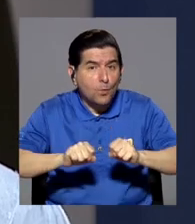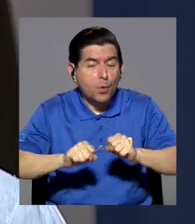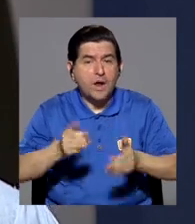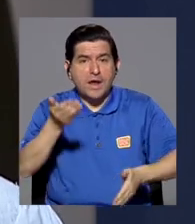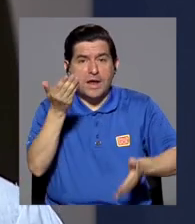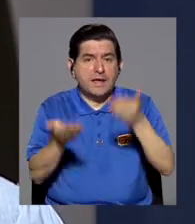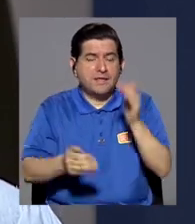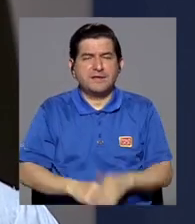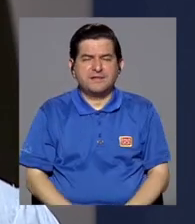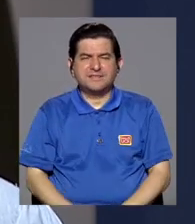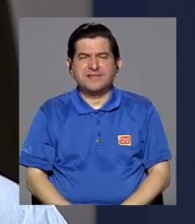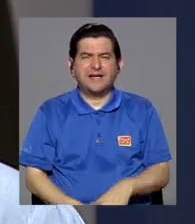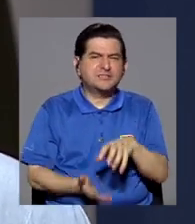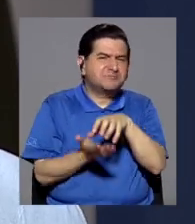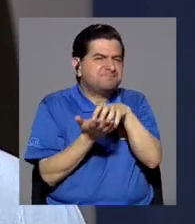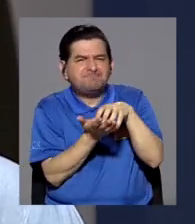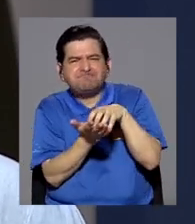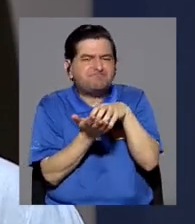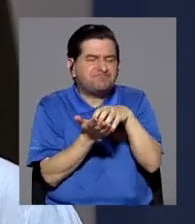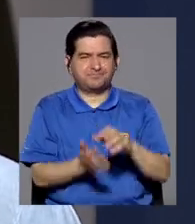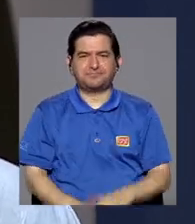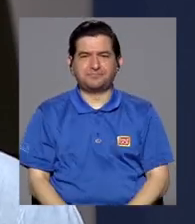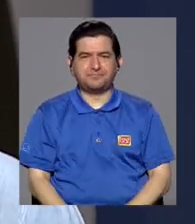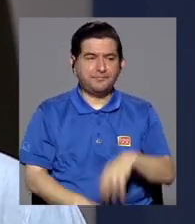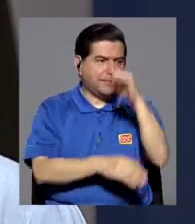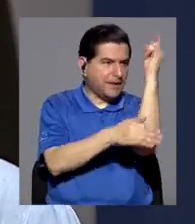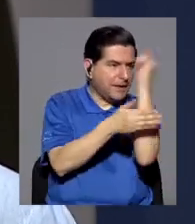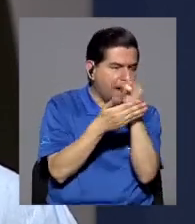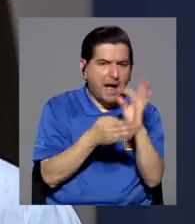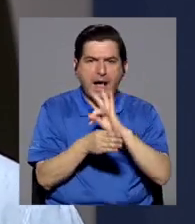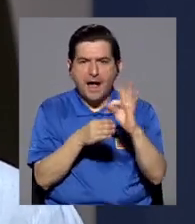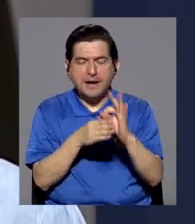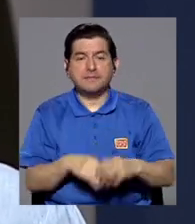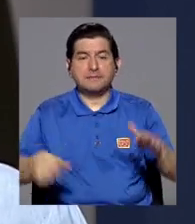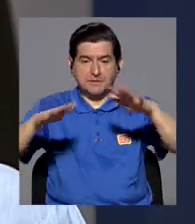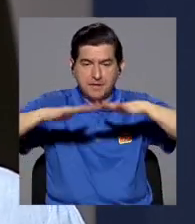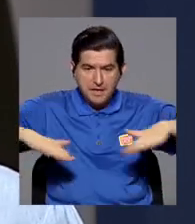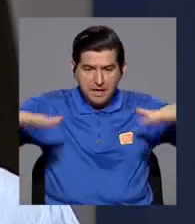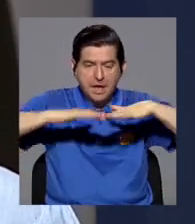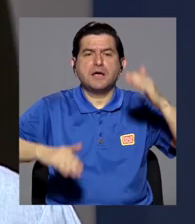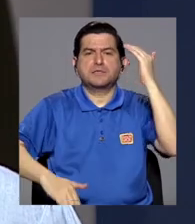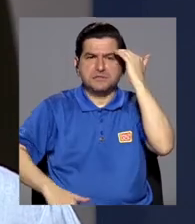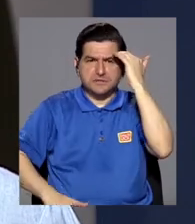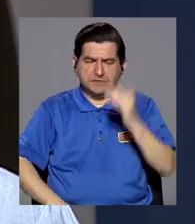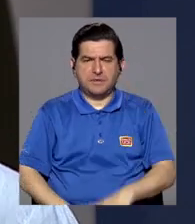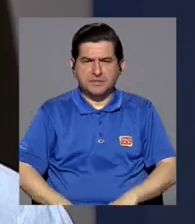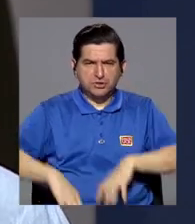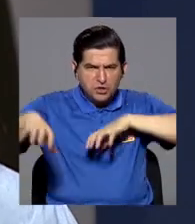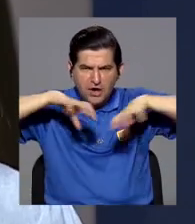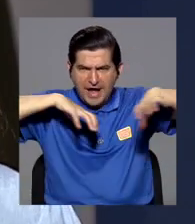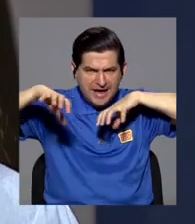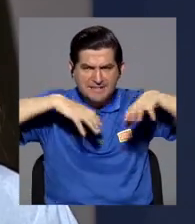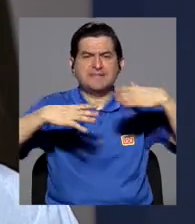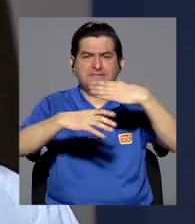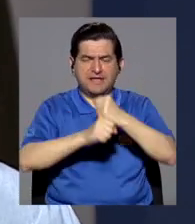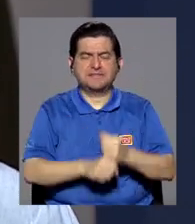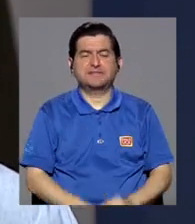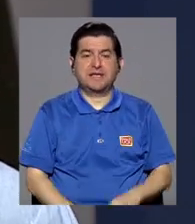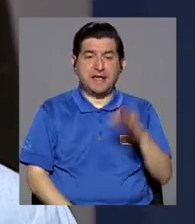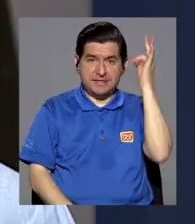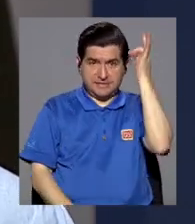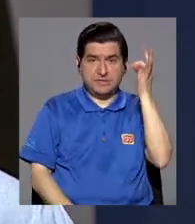inclusive puede haber mucha ambigüedad para mí la arteterapia es es un campo de conocimiento y de actuación es decir un campo